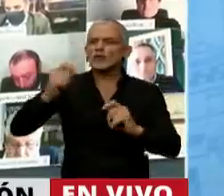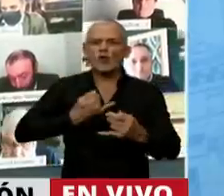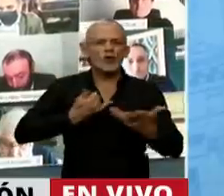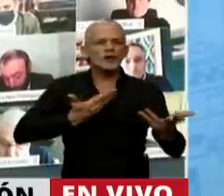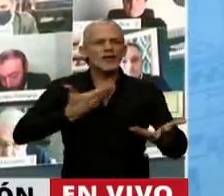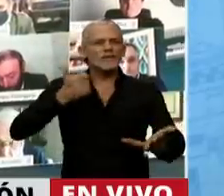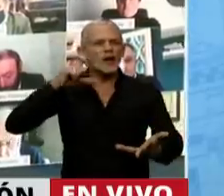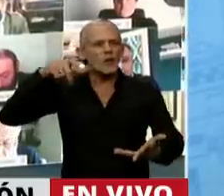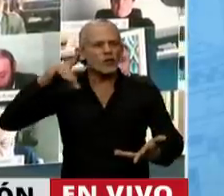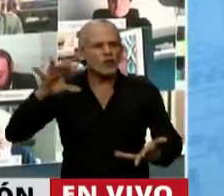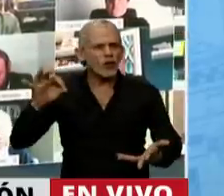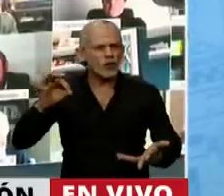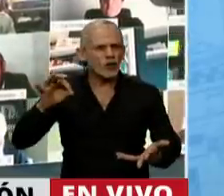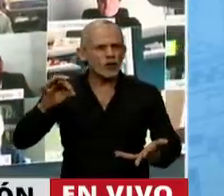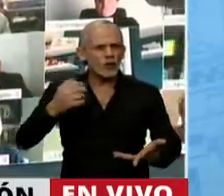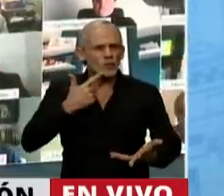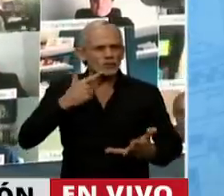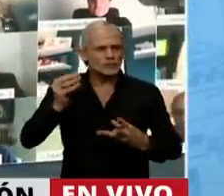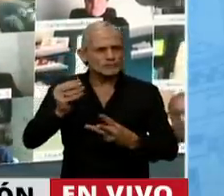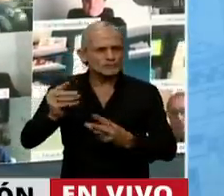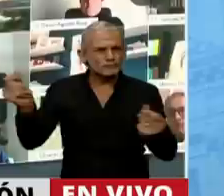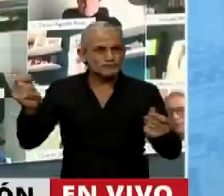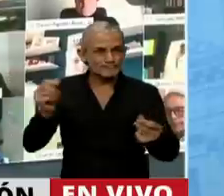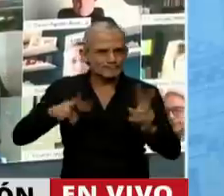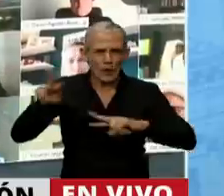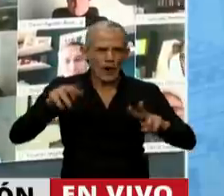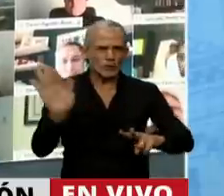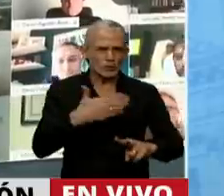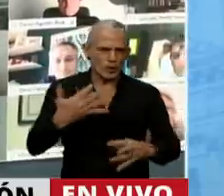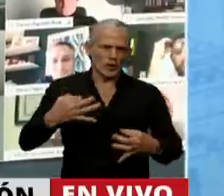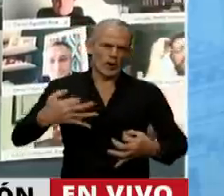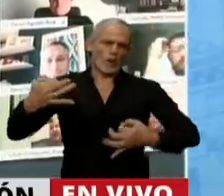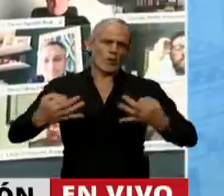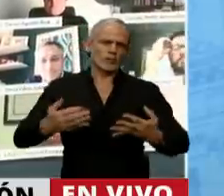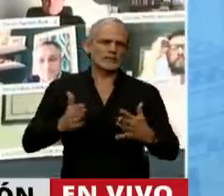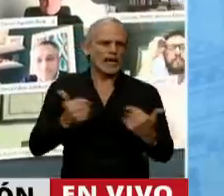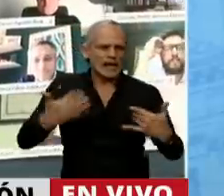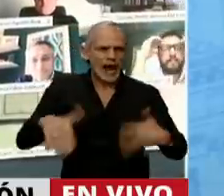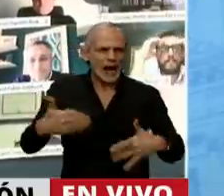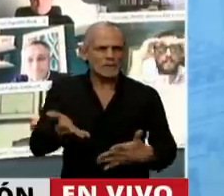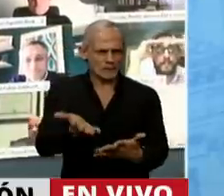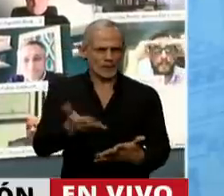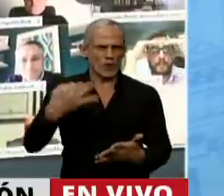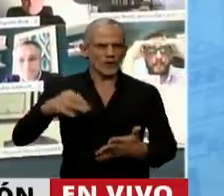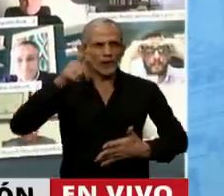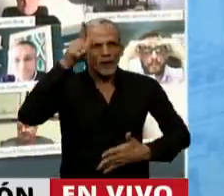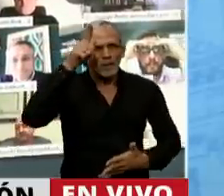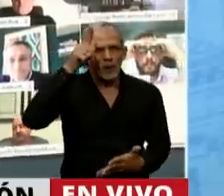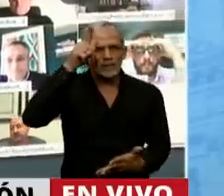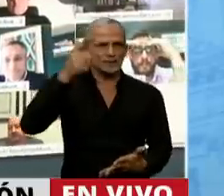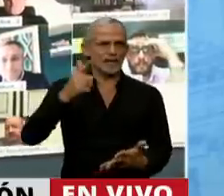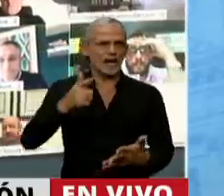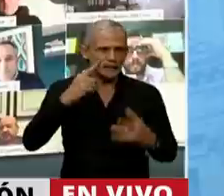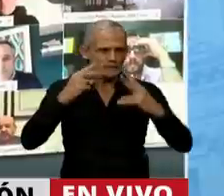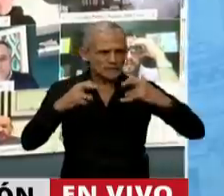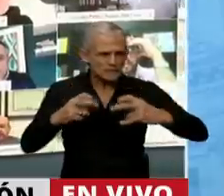que se haga justicia y que estén rápidamente la policía siga actuando,